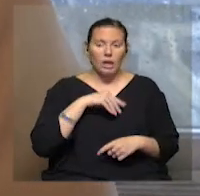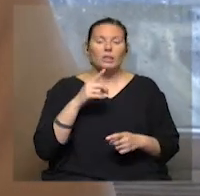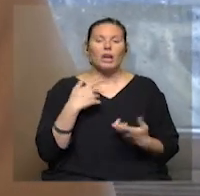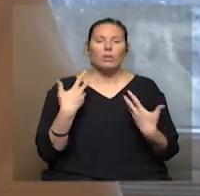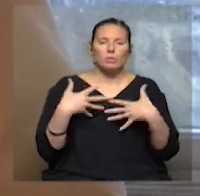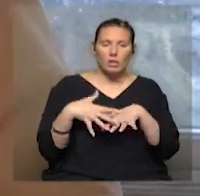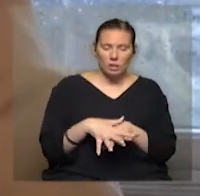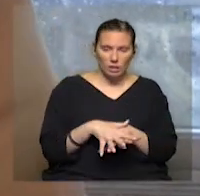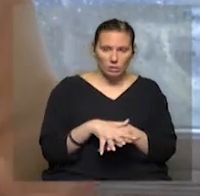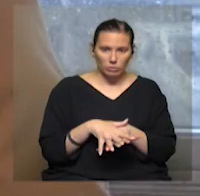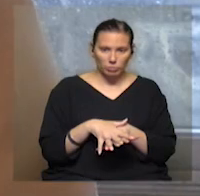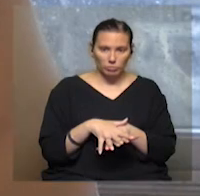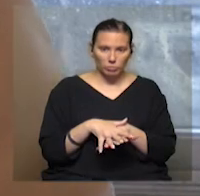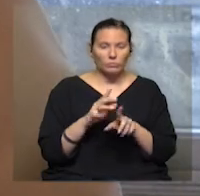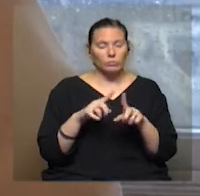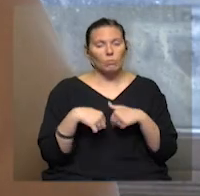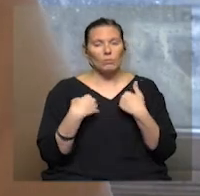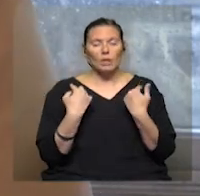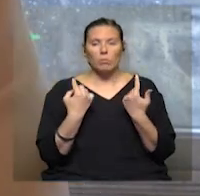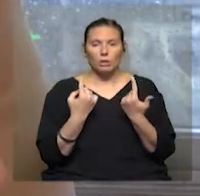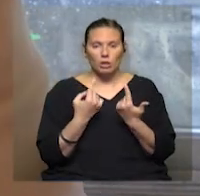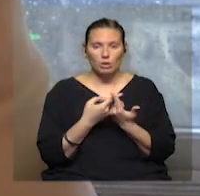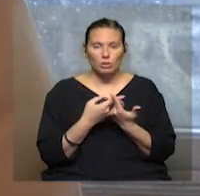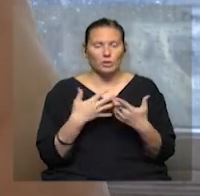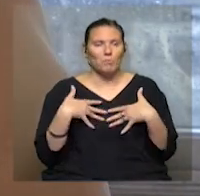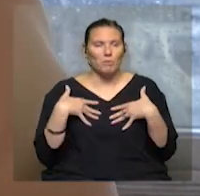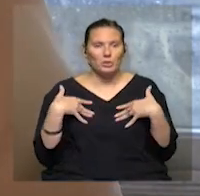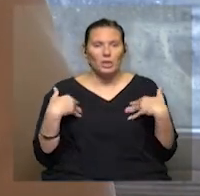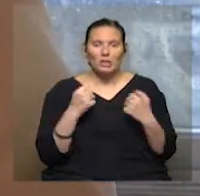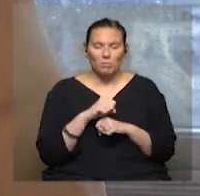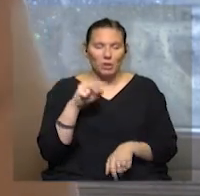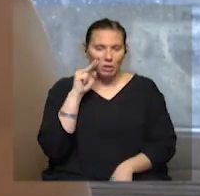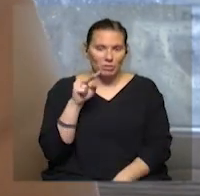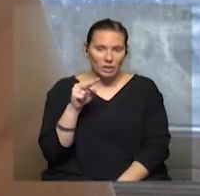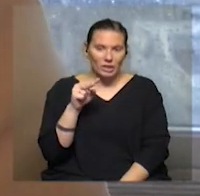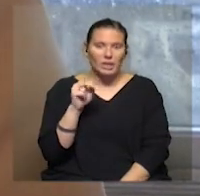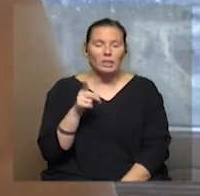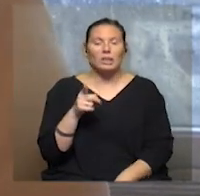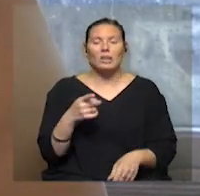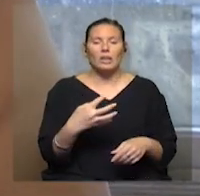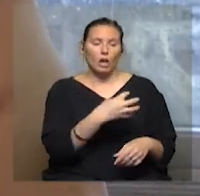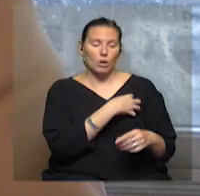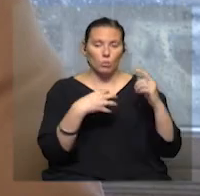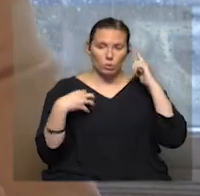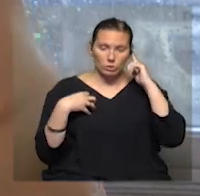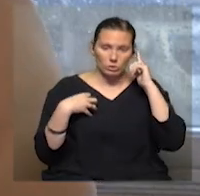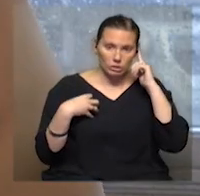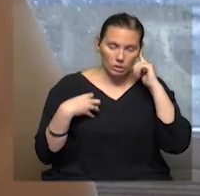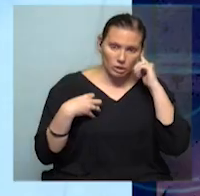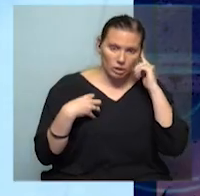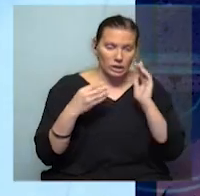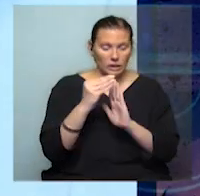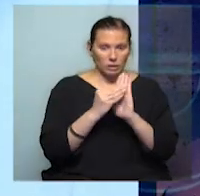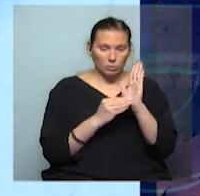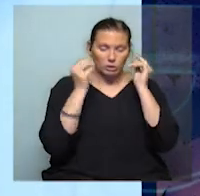fusión de esos colores. Para nosotros va a ser súper emocionante poder ver todo eso y estampar los dos escudos. Para